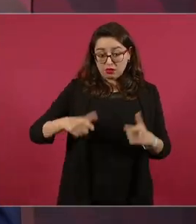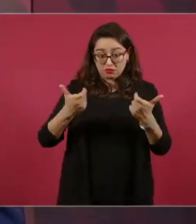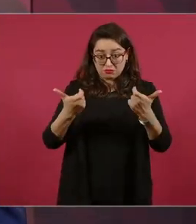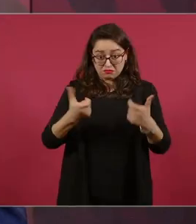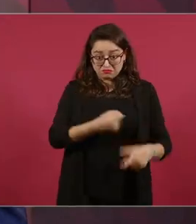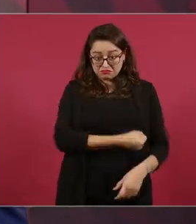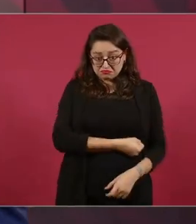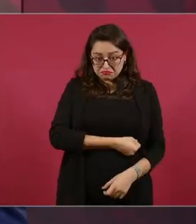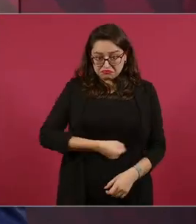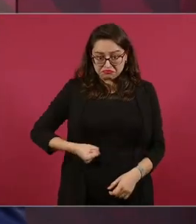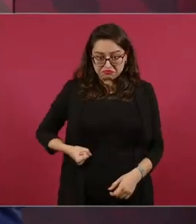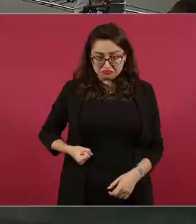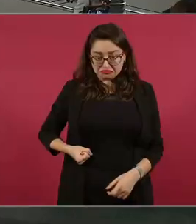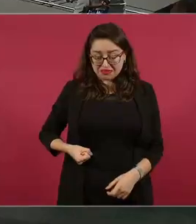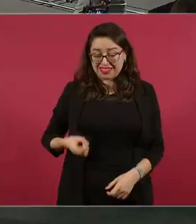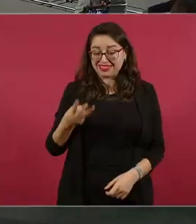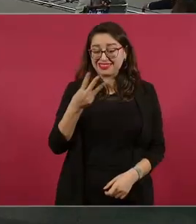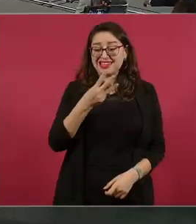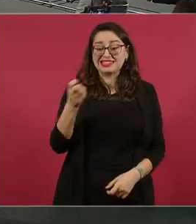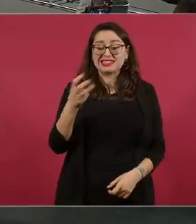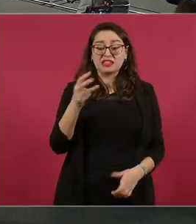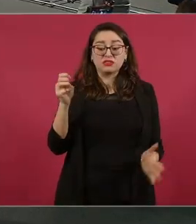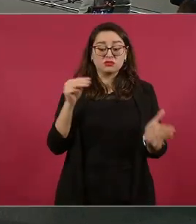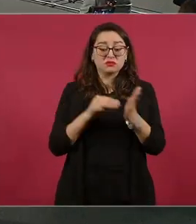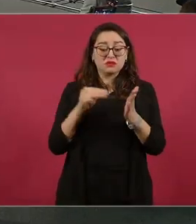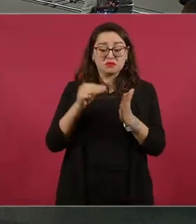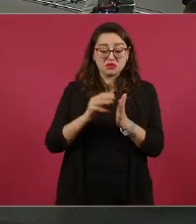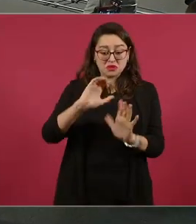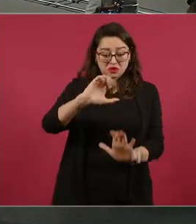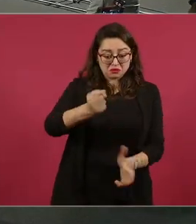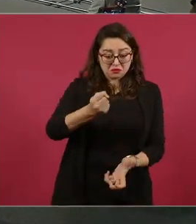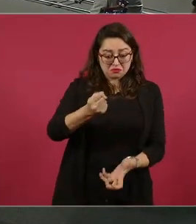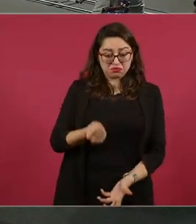está, ahí se puede buscar.